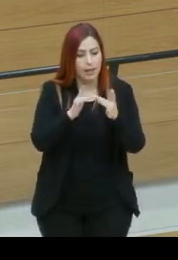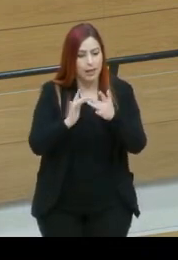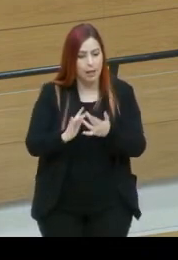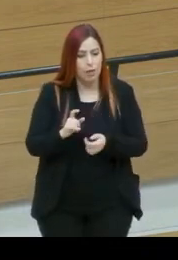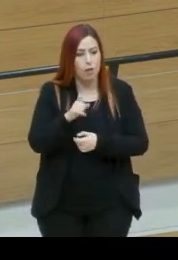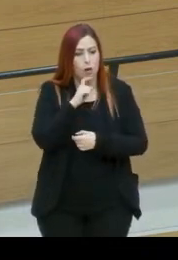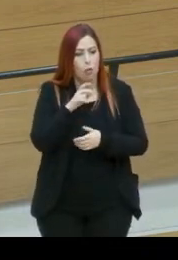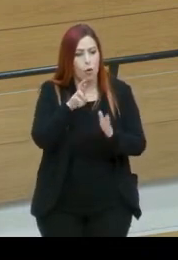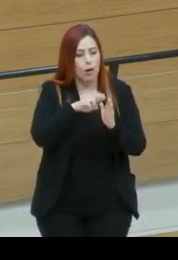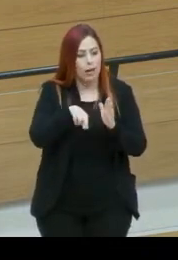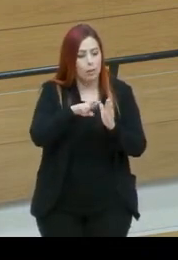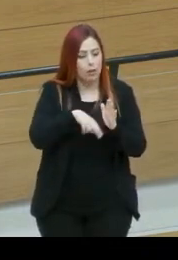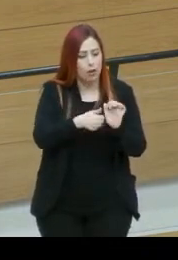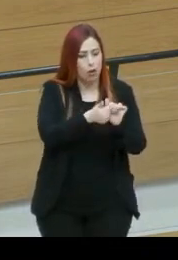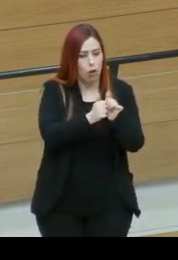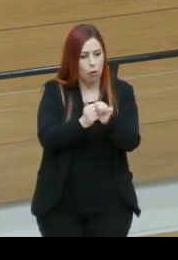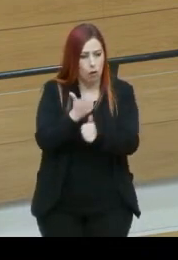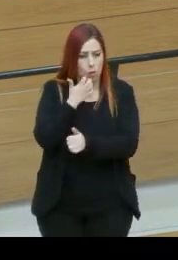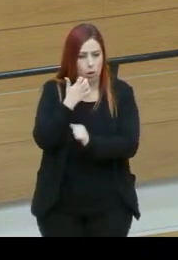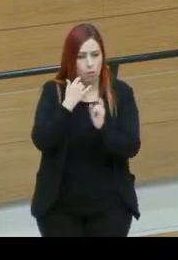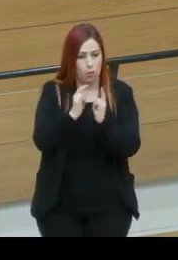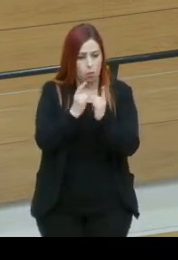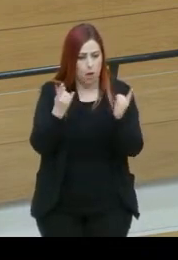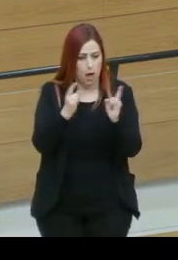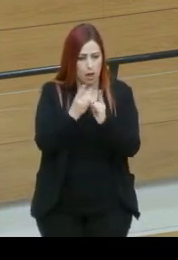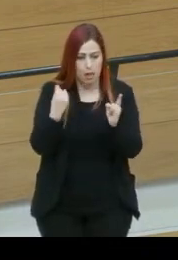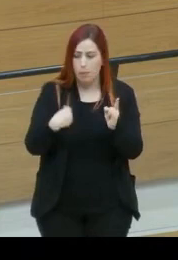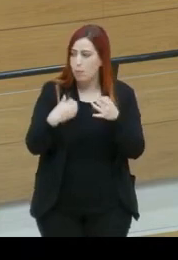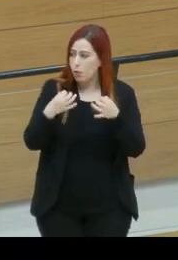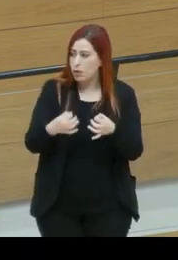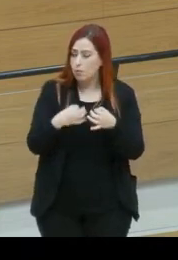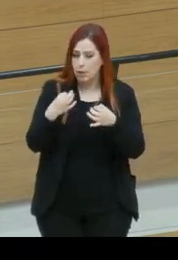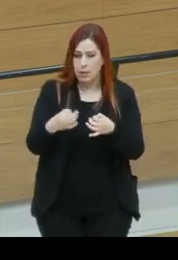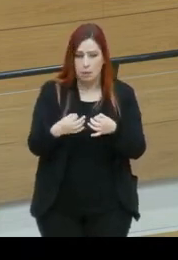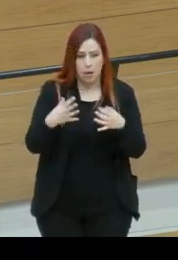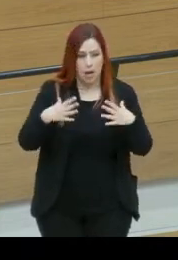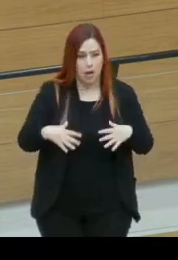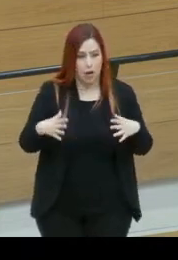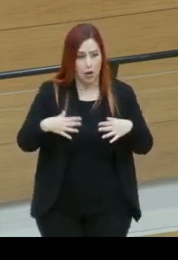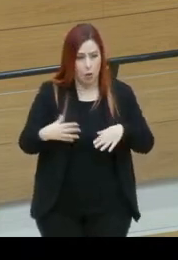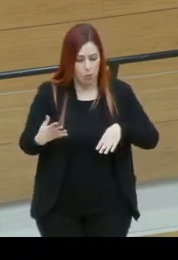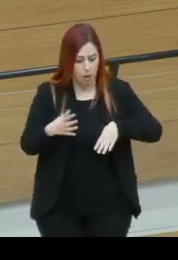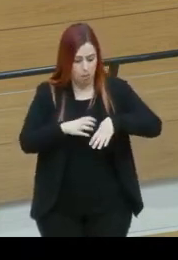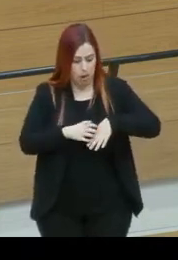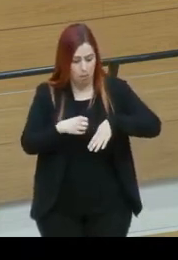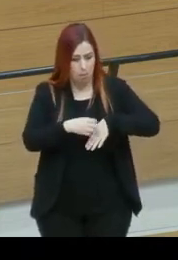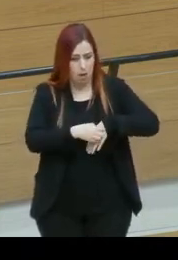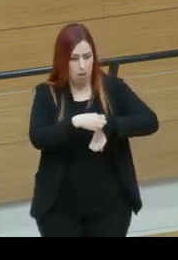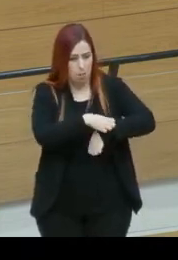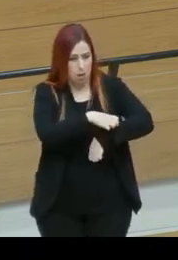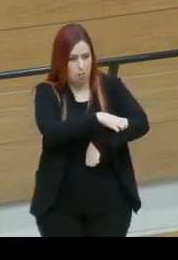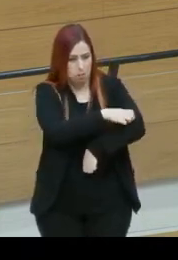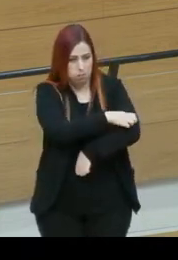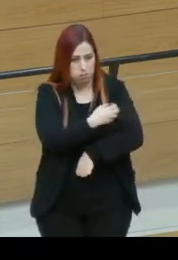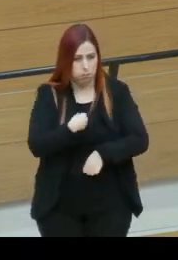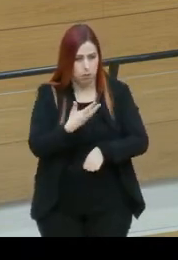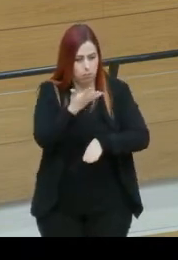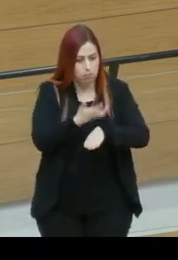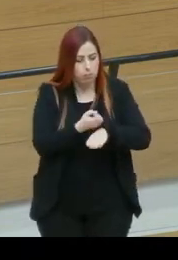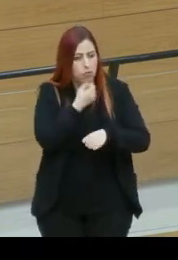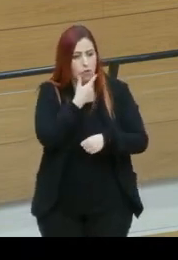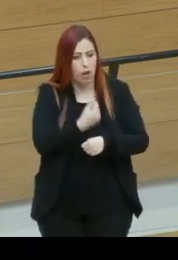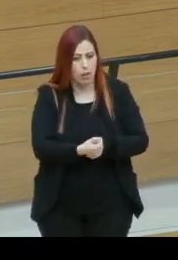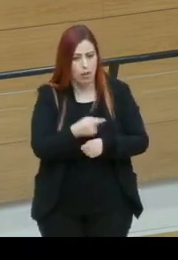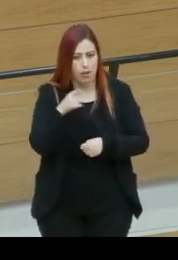la repetición de copias, como por ejemplo estas plantas que siempre se nos pegan a la ropa cuando vamos a sacar al perro, vamos de paseo, ¿vale? Como podéis ver,